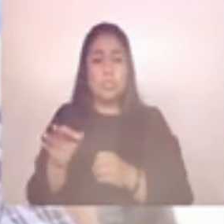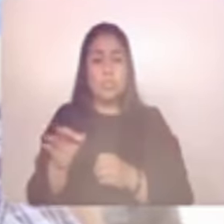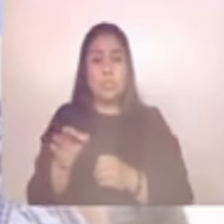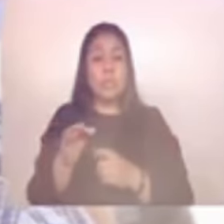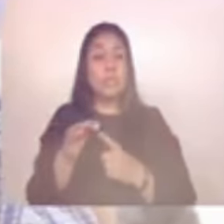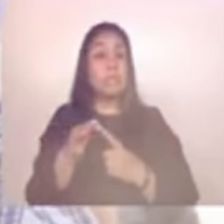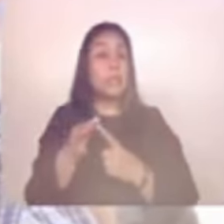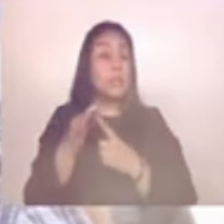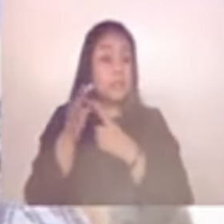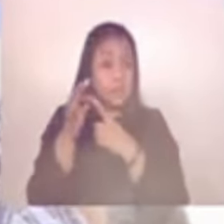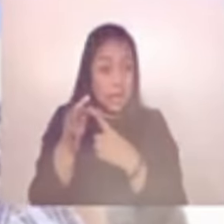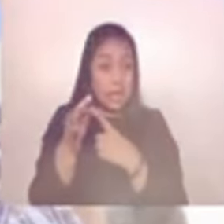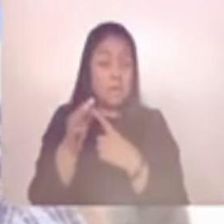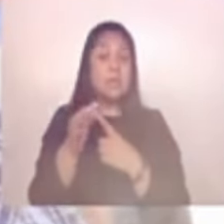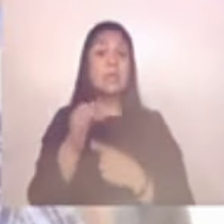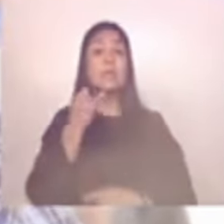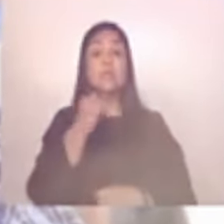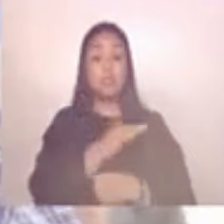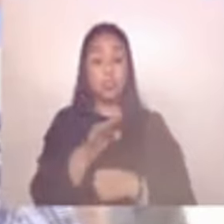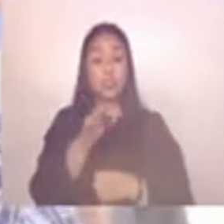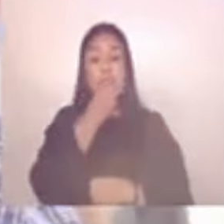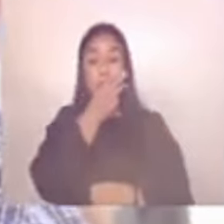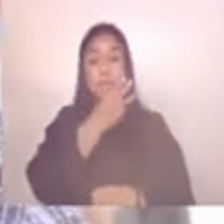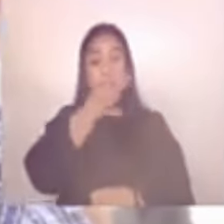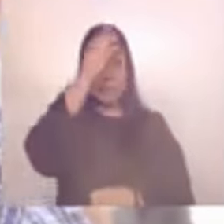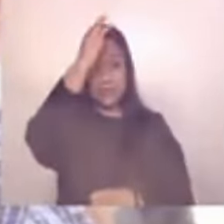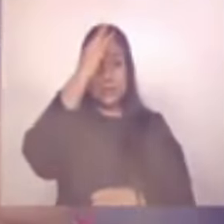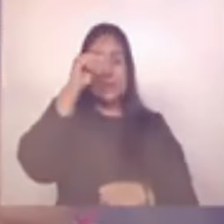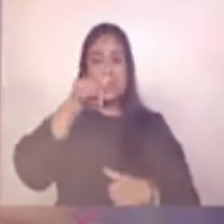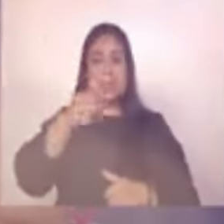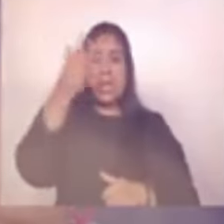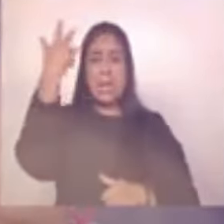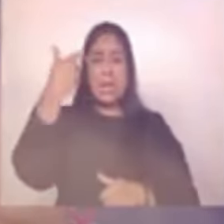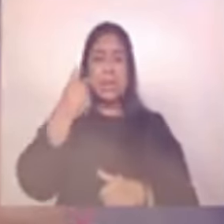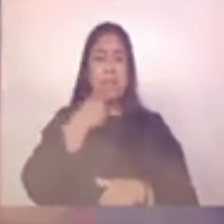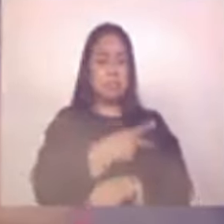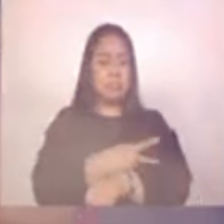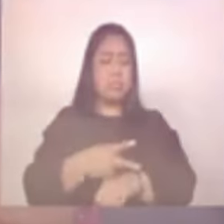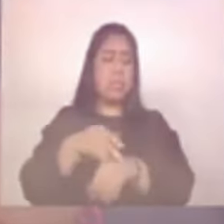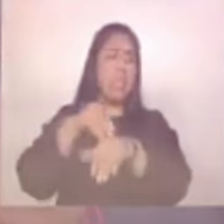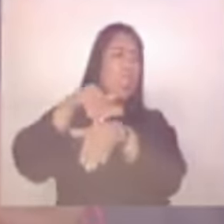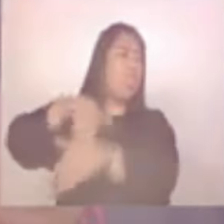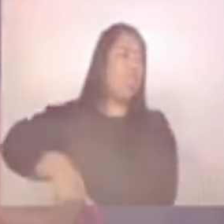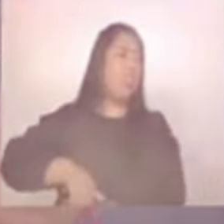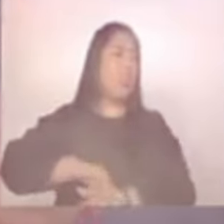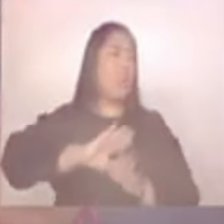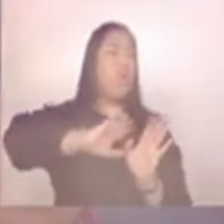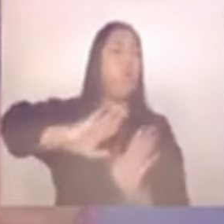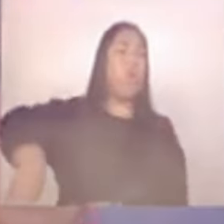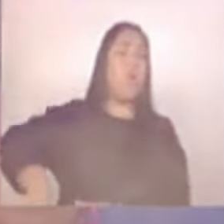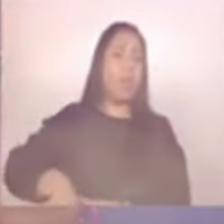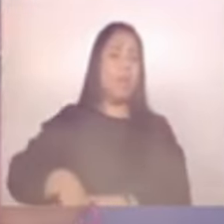especialmente la de los pueblos indígenas, que han sido históricamente marginados y excluidos,